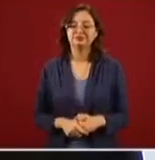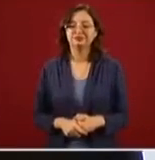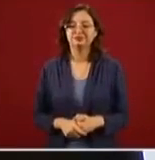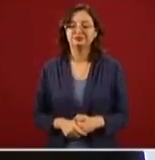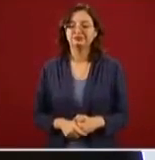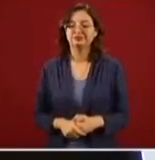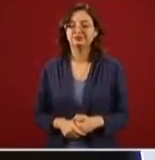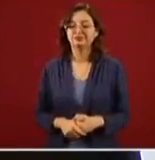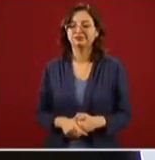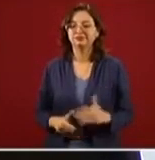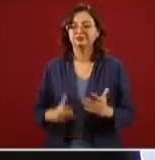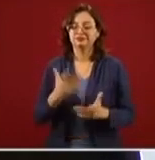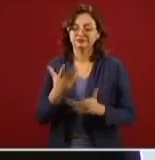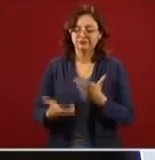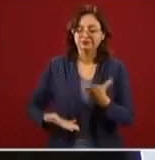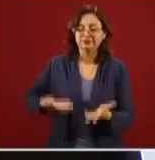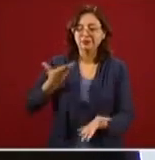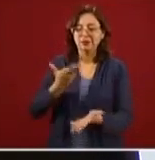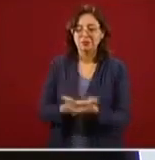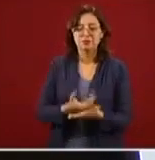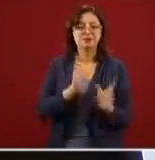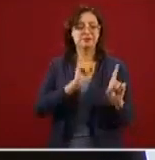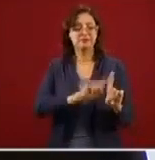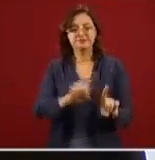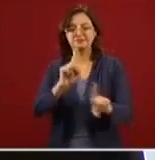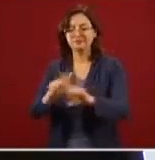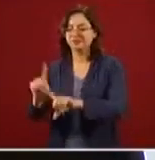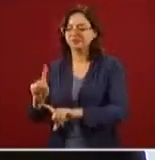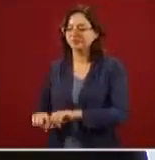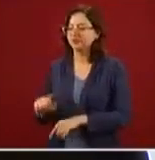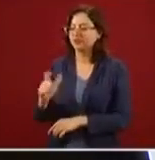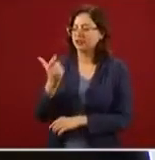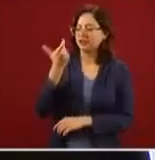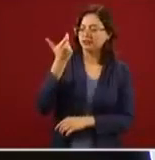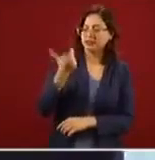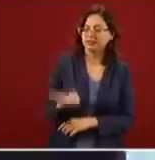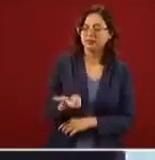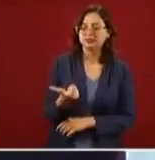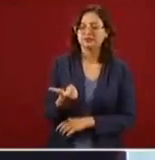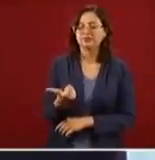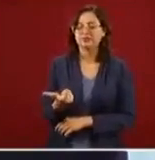hacer otras propuestas, que el dinero pueda estar,